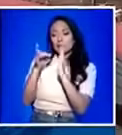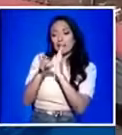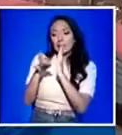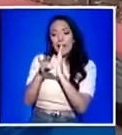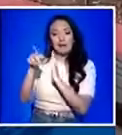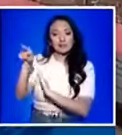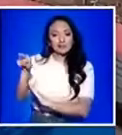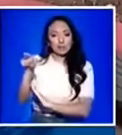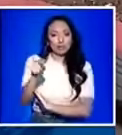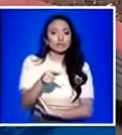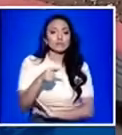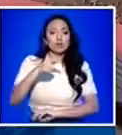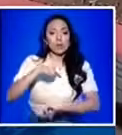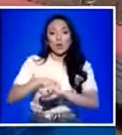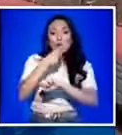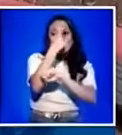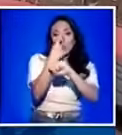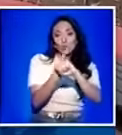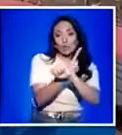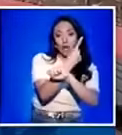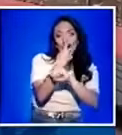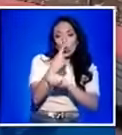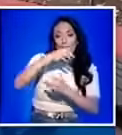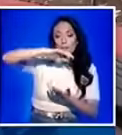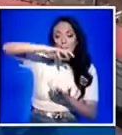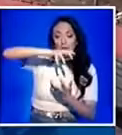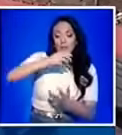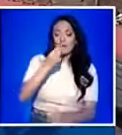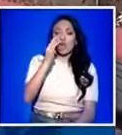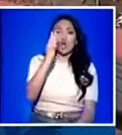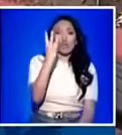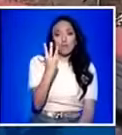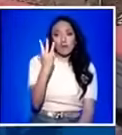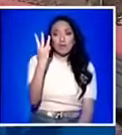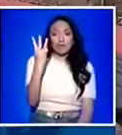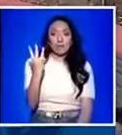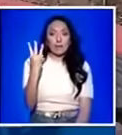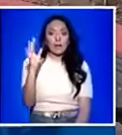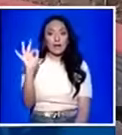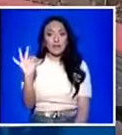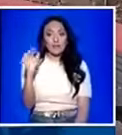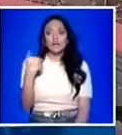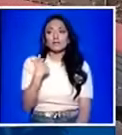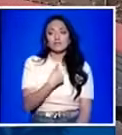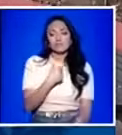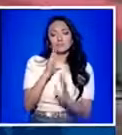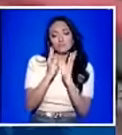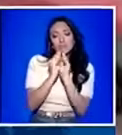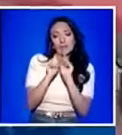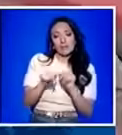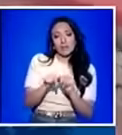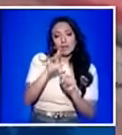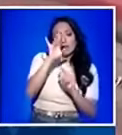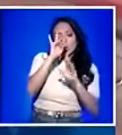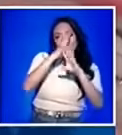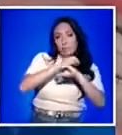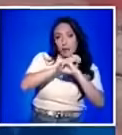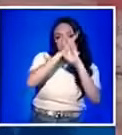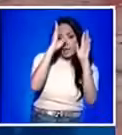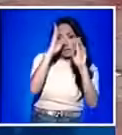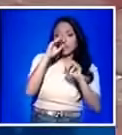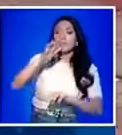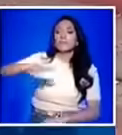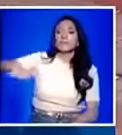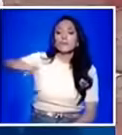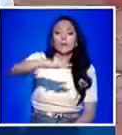mañana por la Hora del Planeta. Desde WWF nosotros vamos a estar organizando un evento a partir de las 8 de la mañana en el